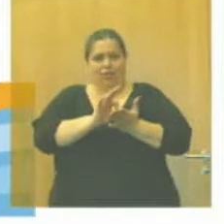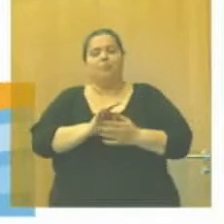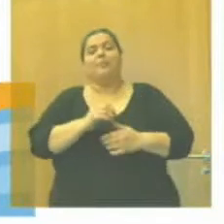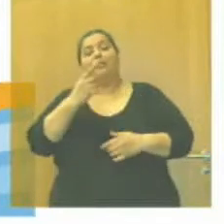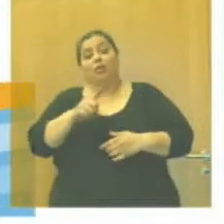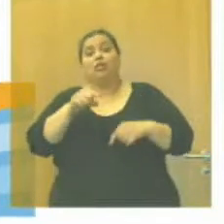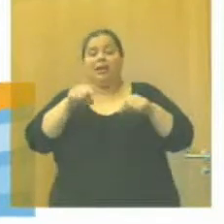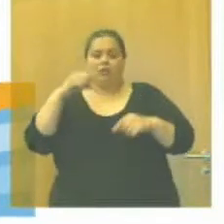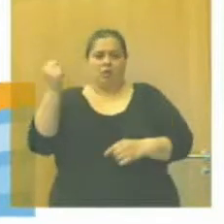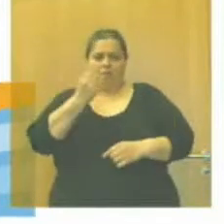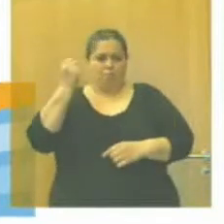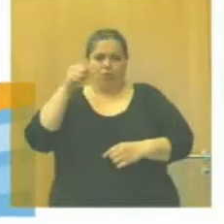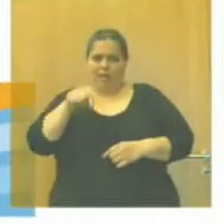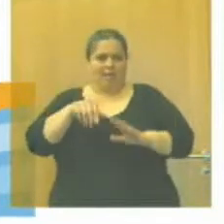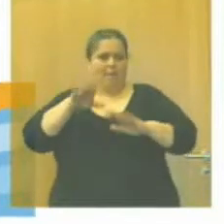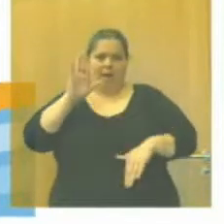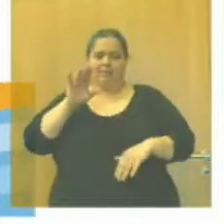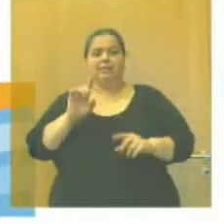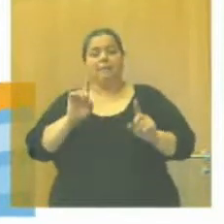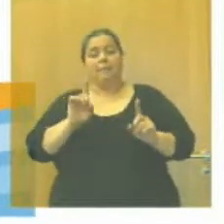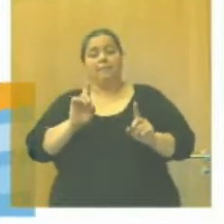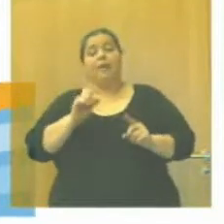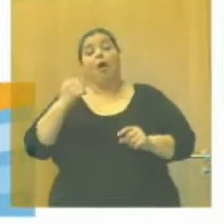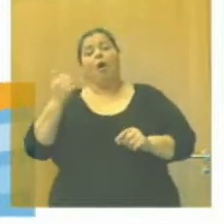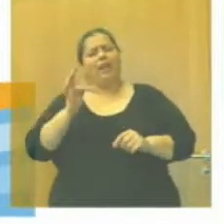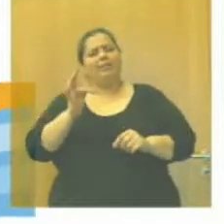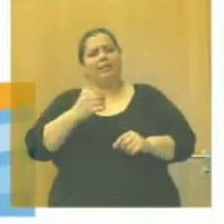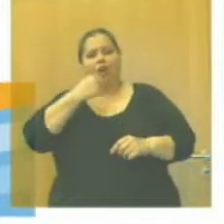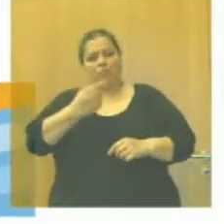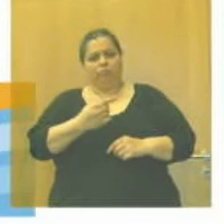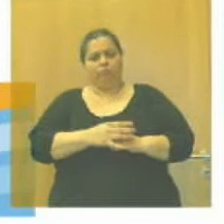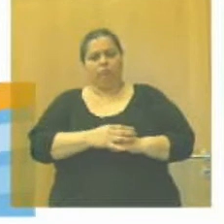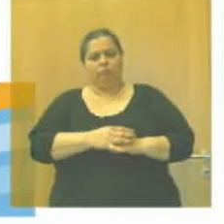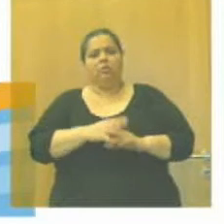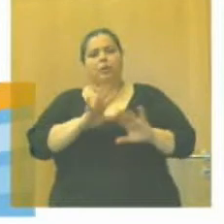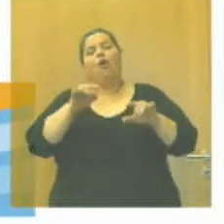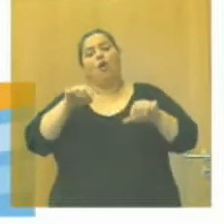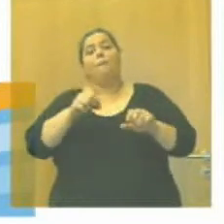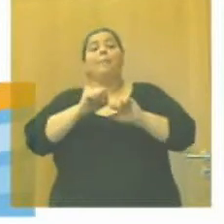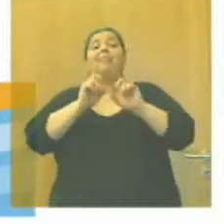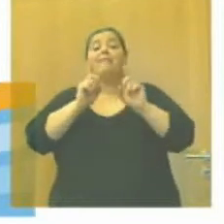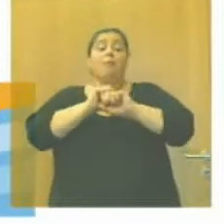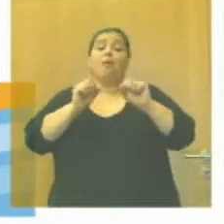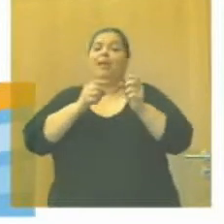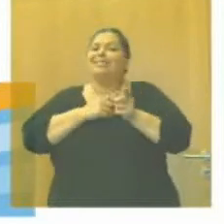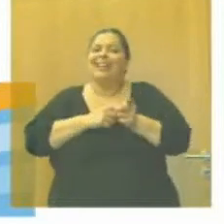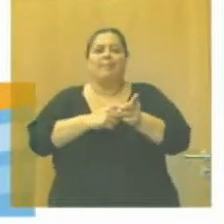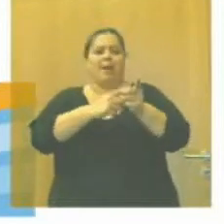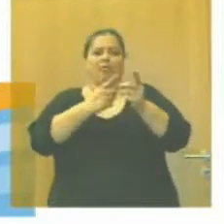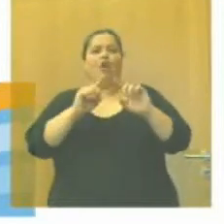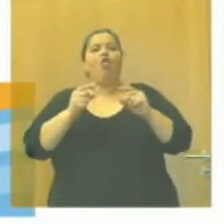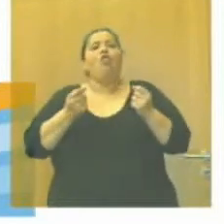creo que es muy importante. Y tenemos, fue Francisco que lo mencionó, tenemos que poder dar seguimiento y no solamente